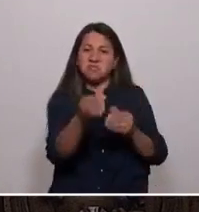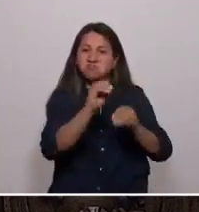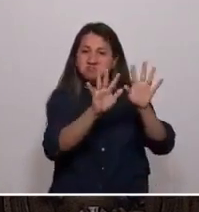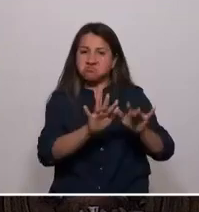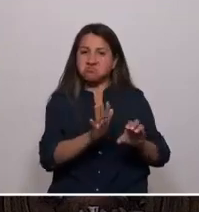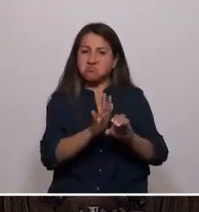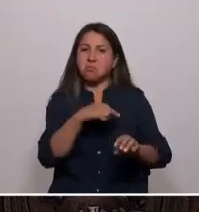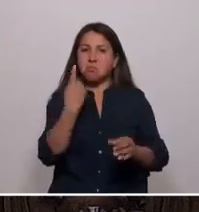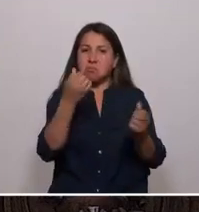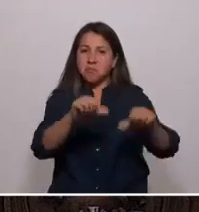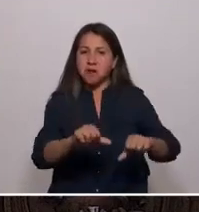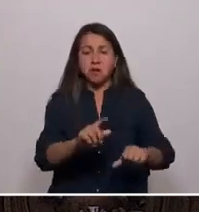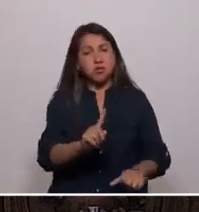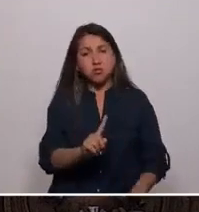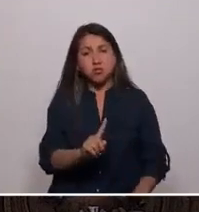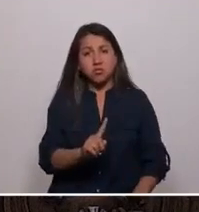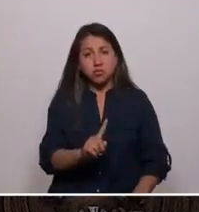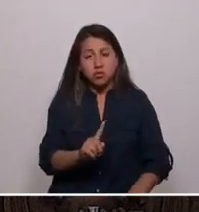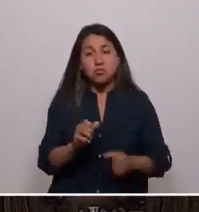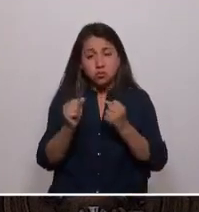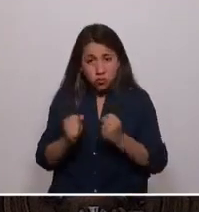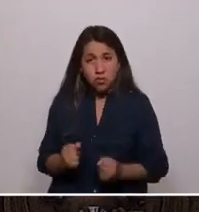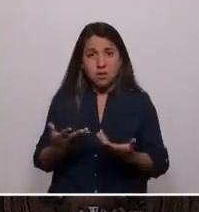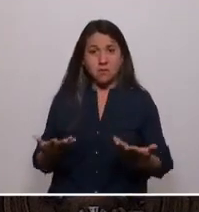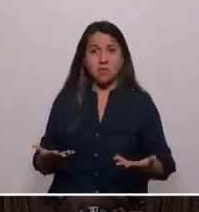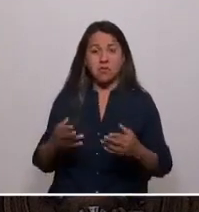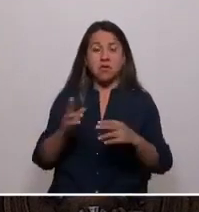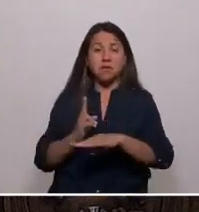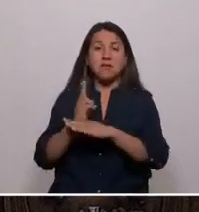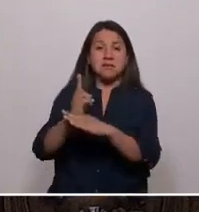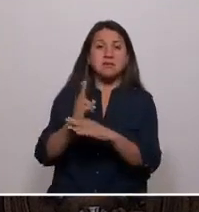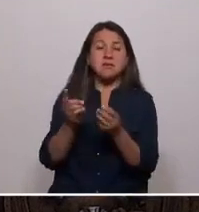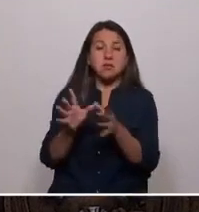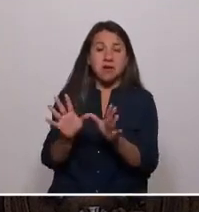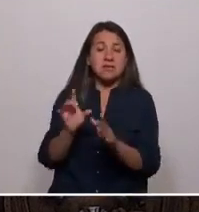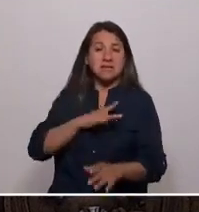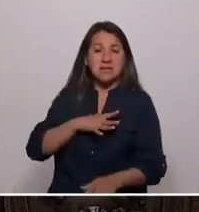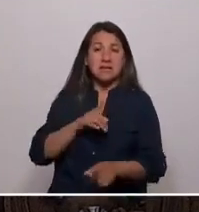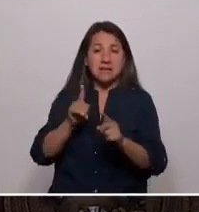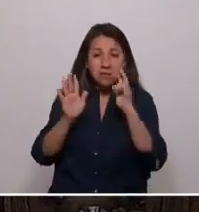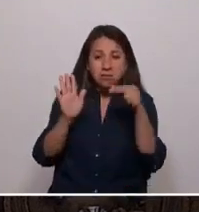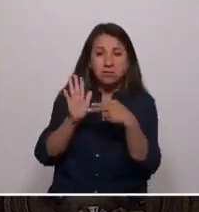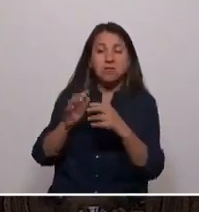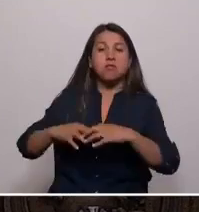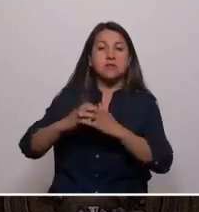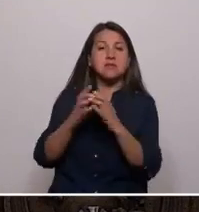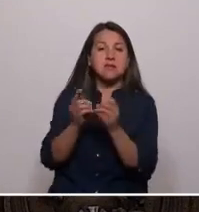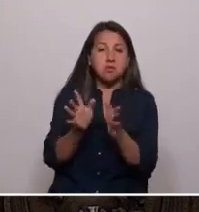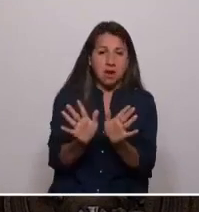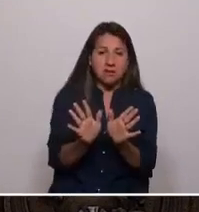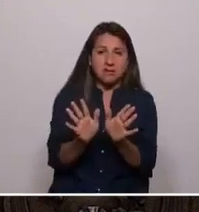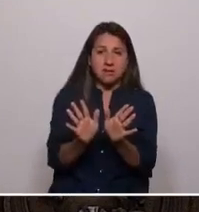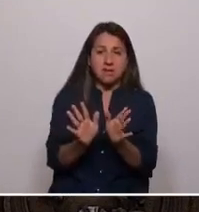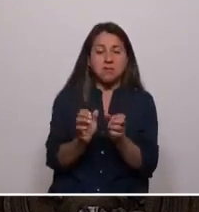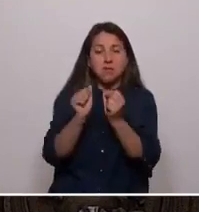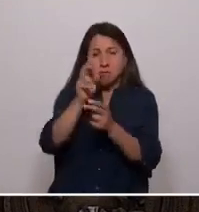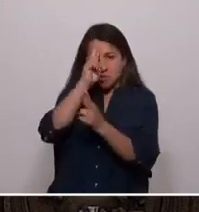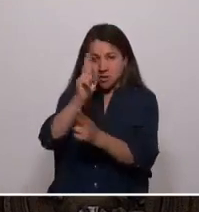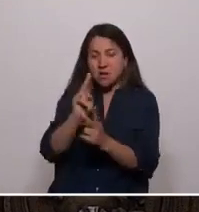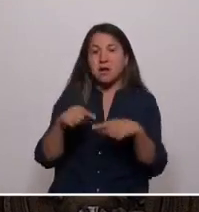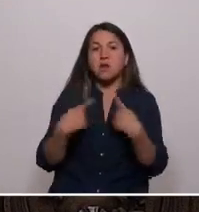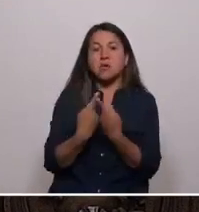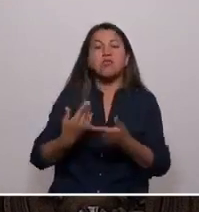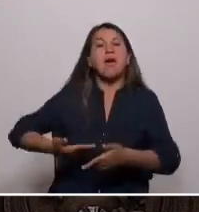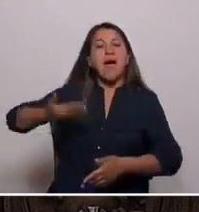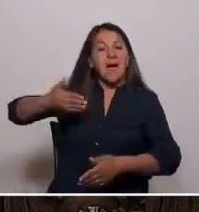salida institucional a la crisis de representatividad de la política chilena. Debemos fortalecer la democracia y solo así honraremos a nuestros